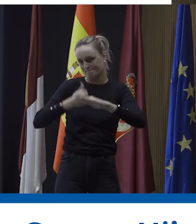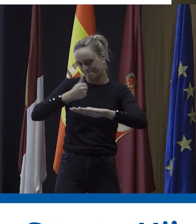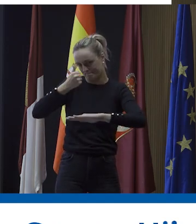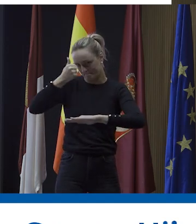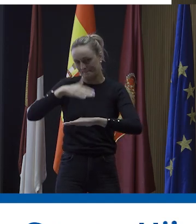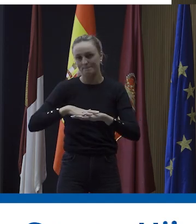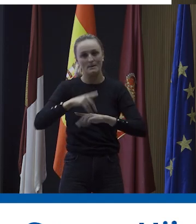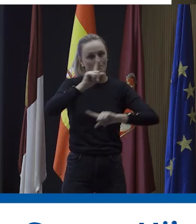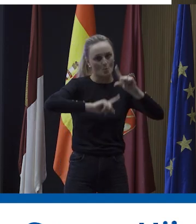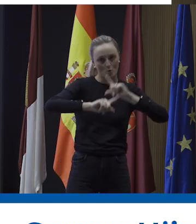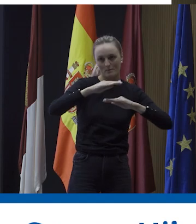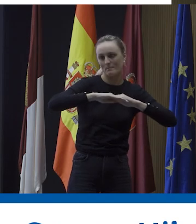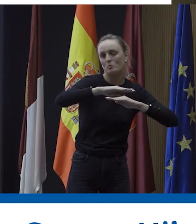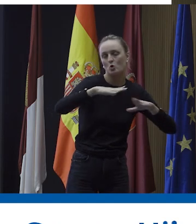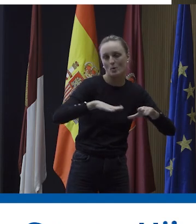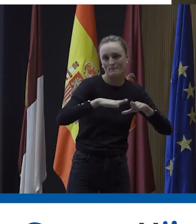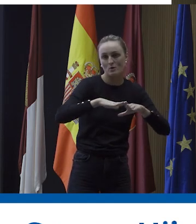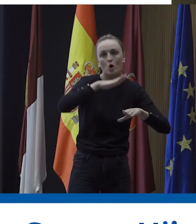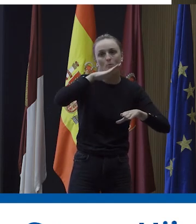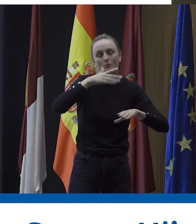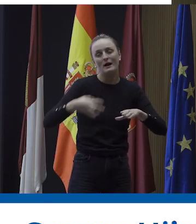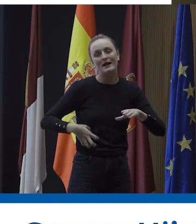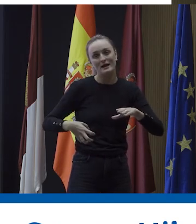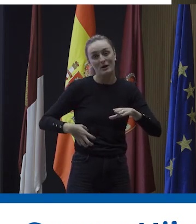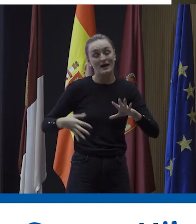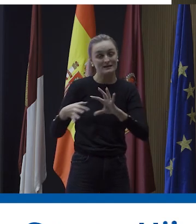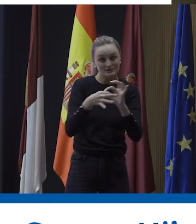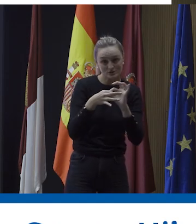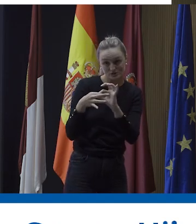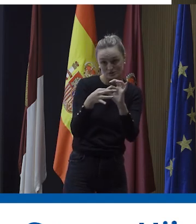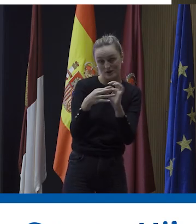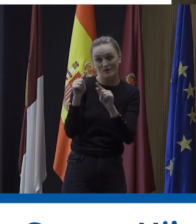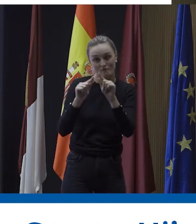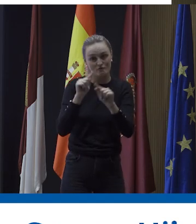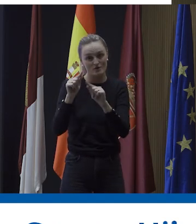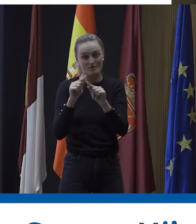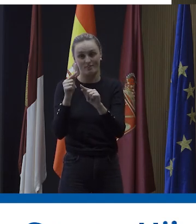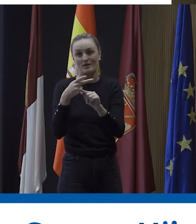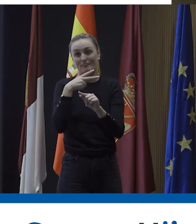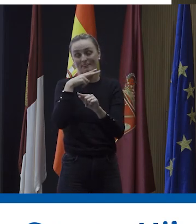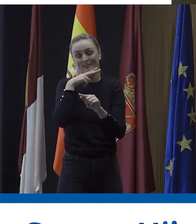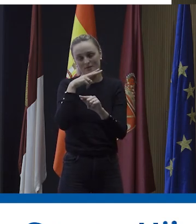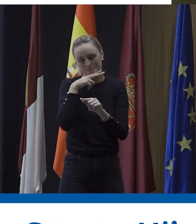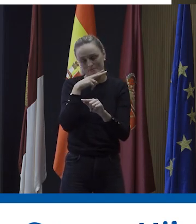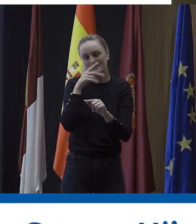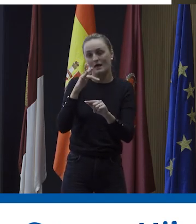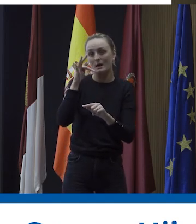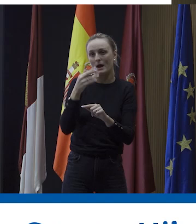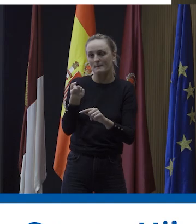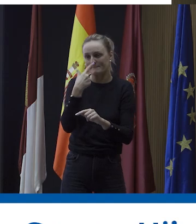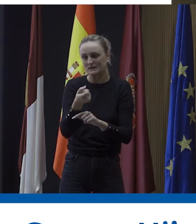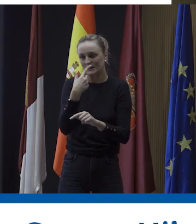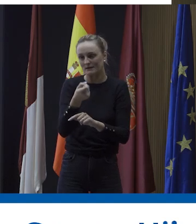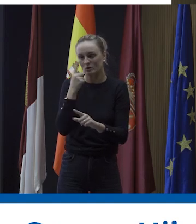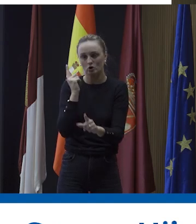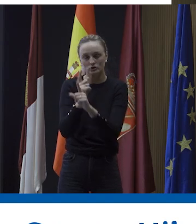de suelo pélvico por el estreñimiento asociado a las infecciones de orina. Hay gente que toma antibióticos sin parar y resulta que lo que tienen es un